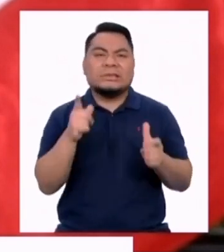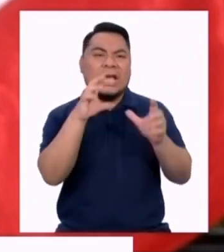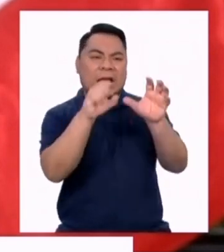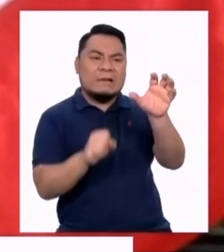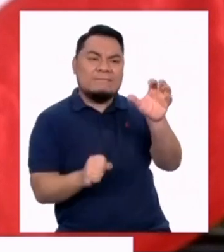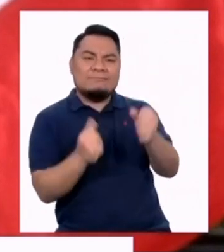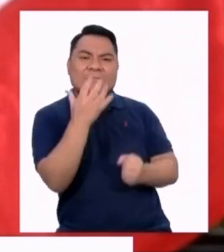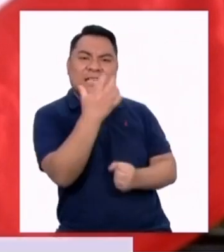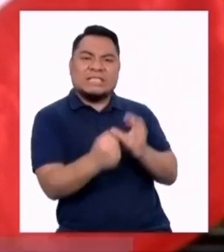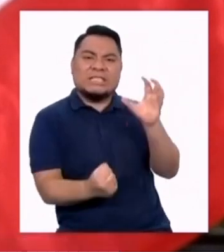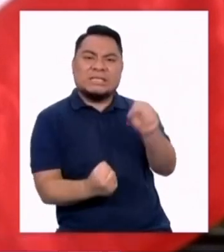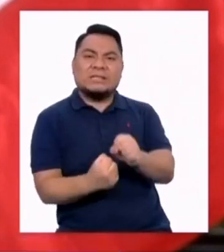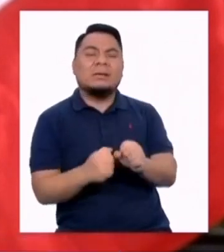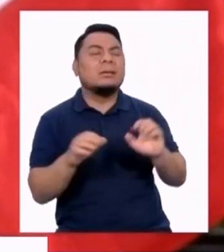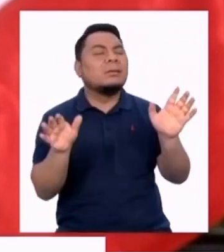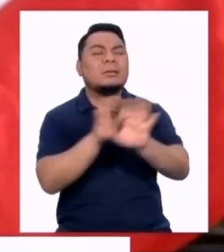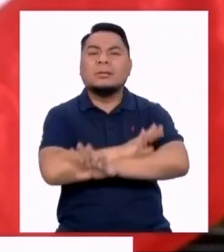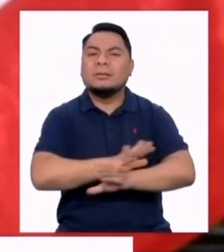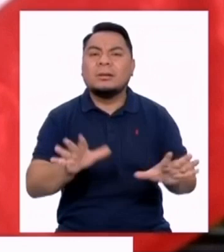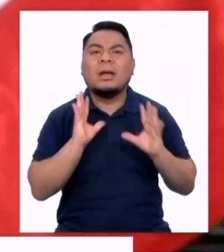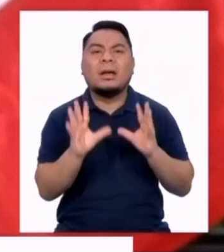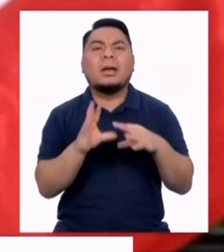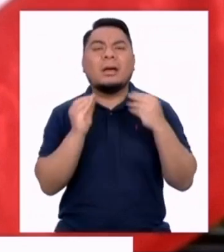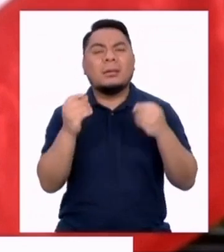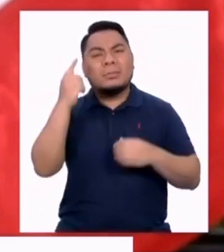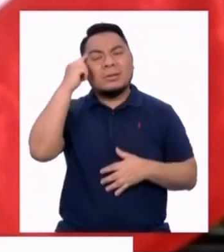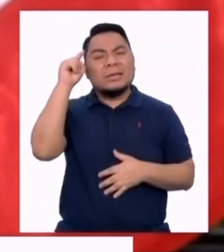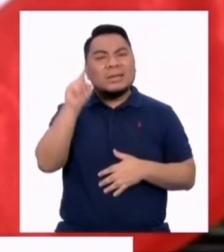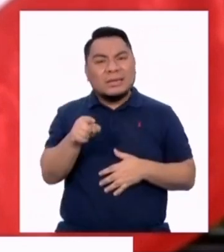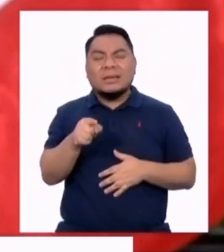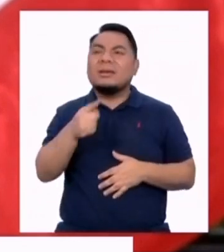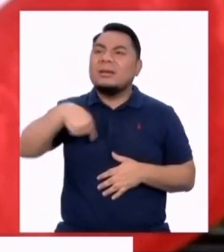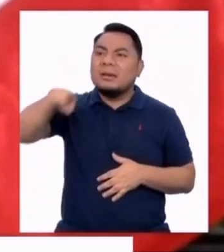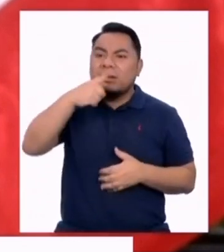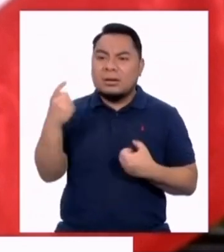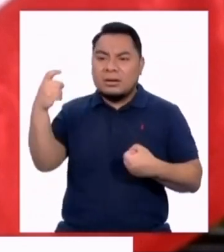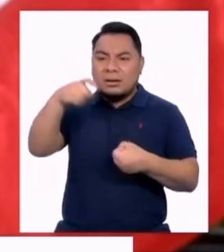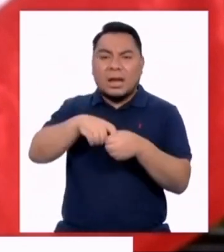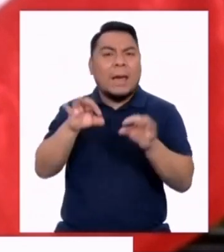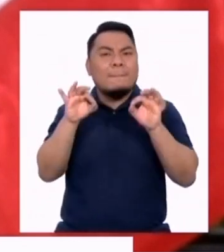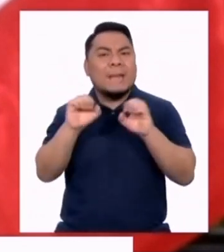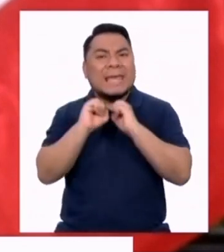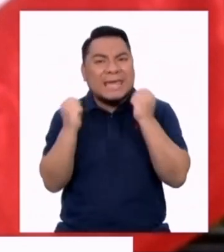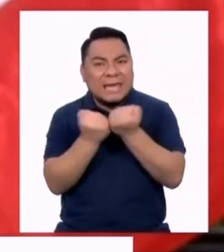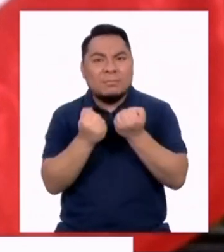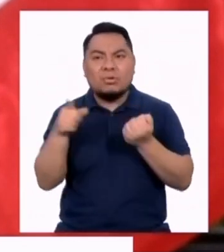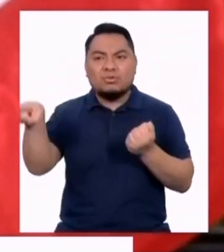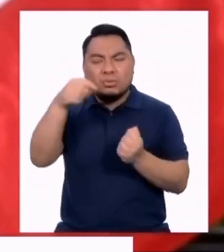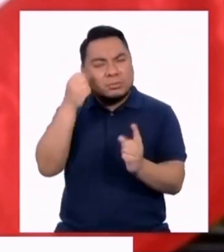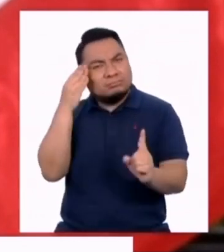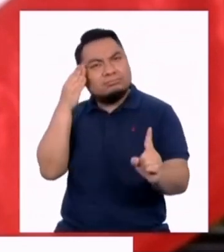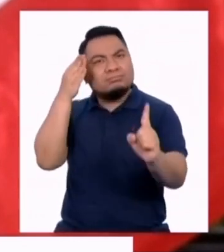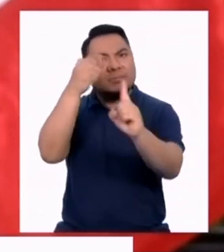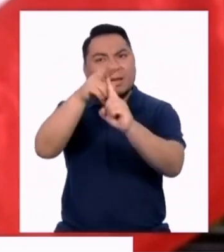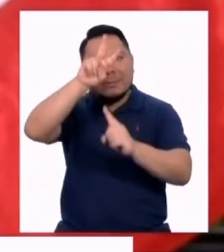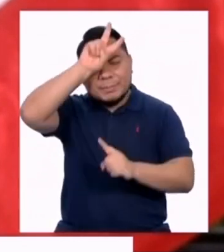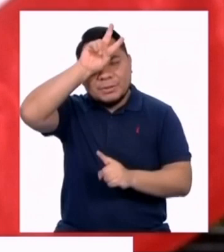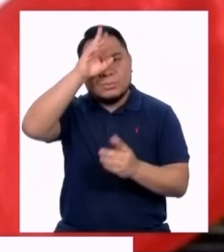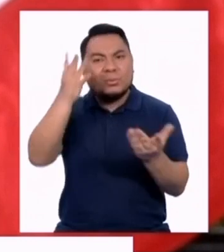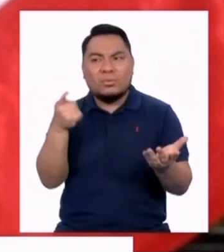el equipo del perú y de nosotros depende hoy más que nunca